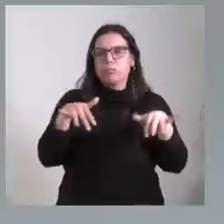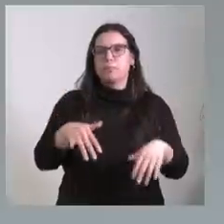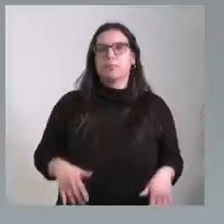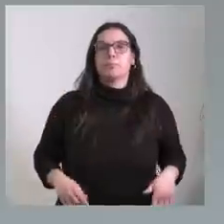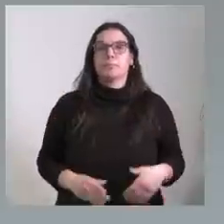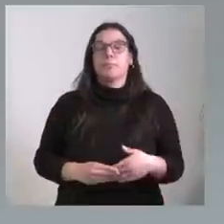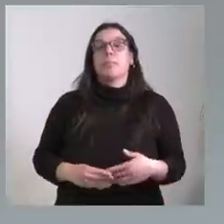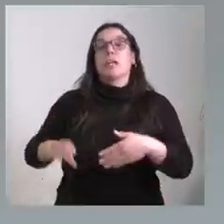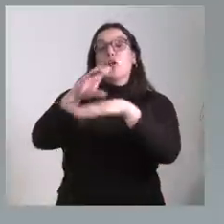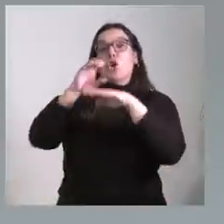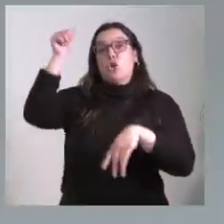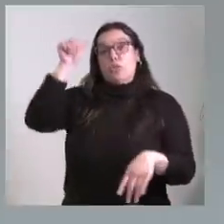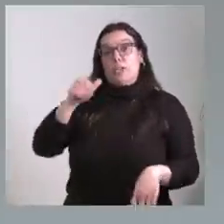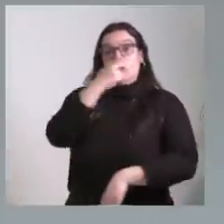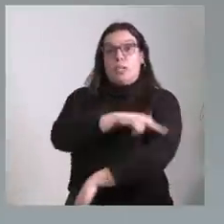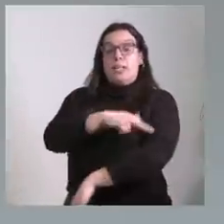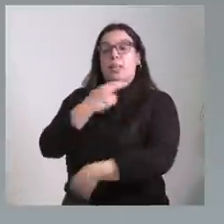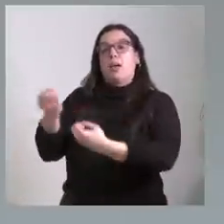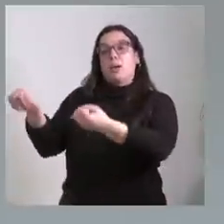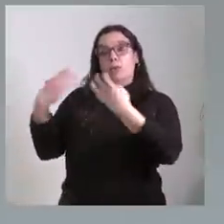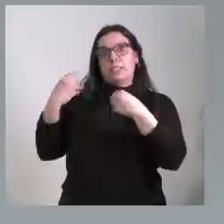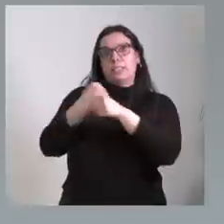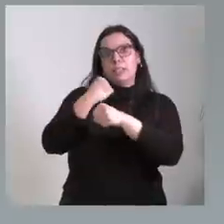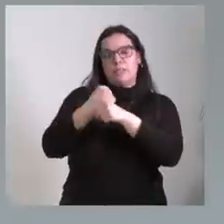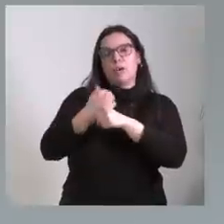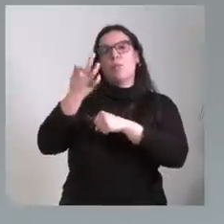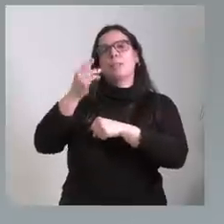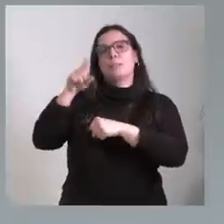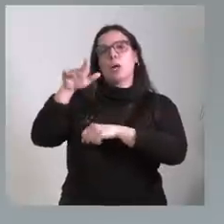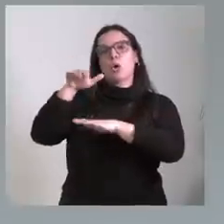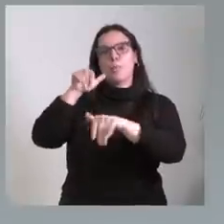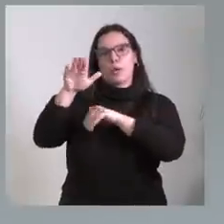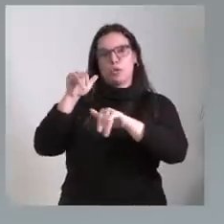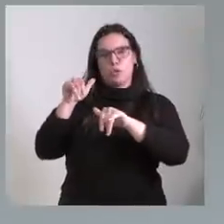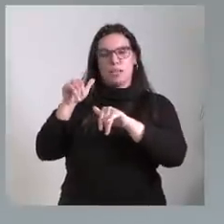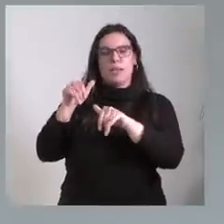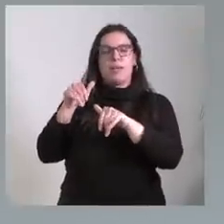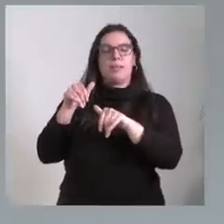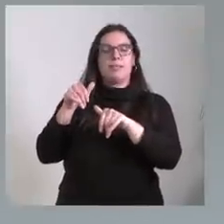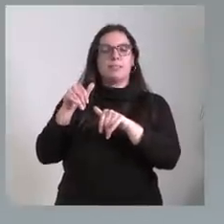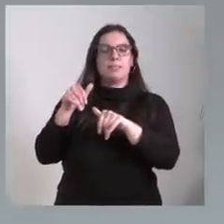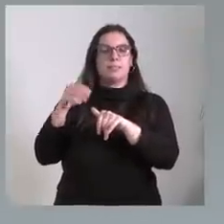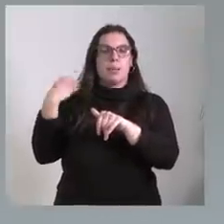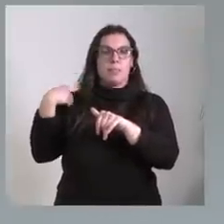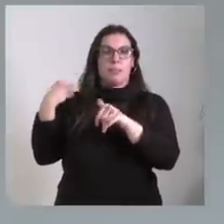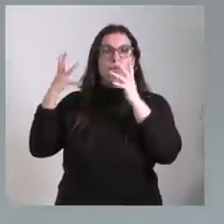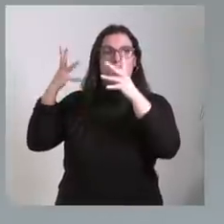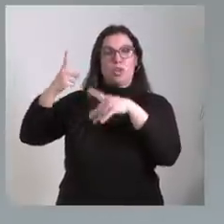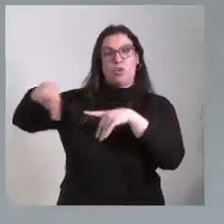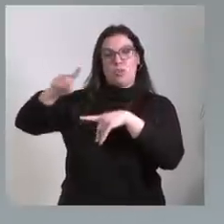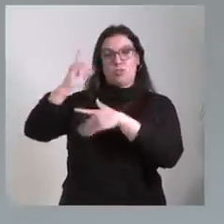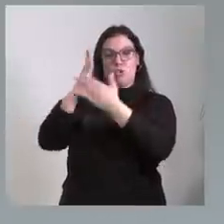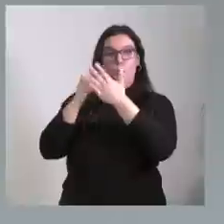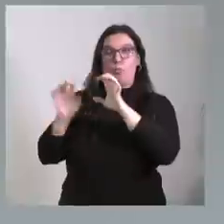el consejero nos ha informado de los trabajos y las convocatorias en esas consejos interpersonales tema Nacional de salud